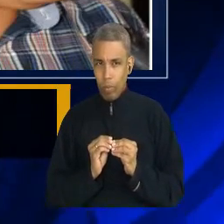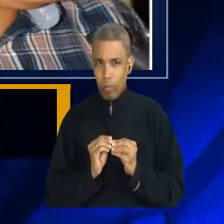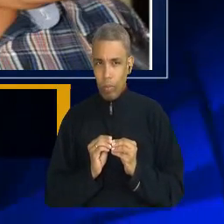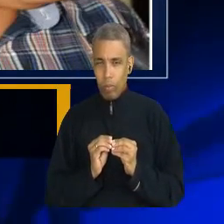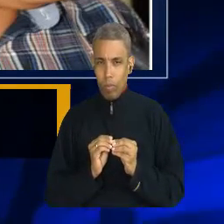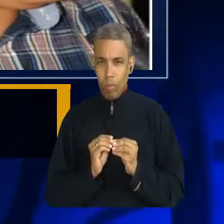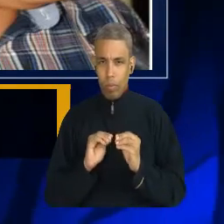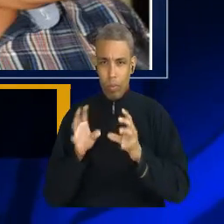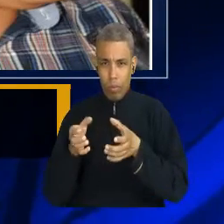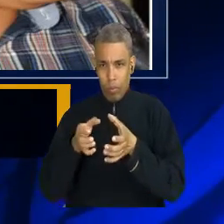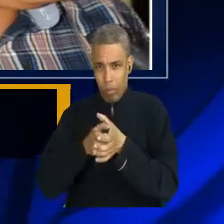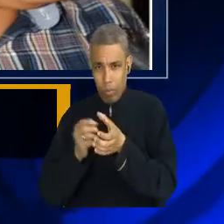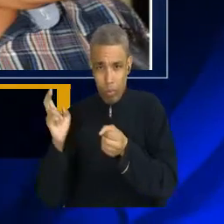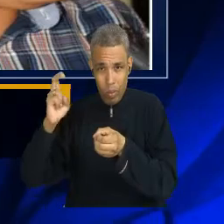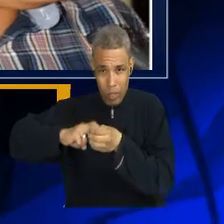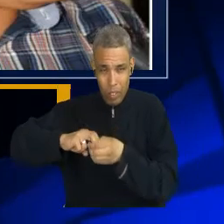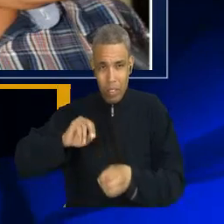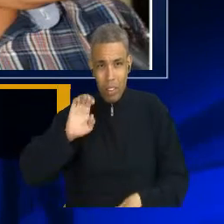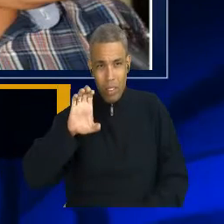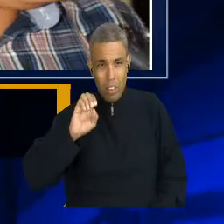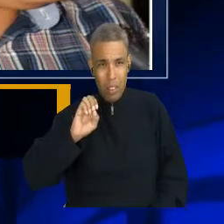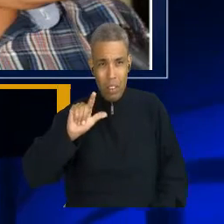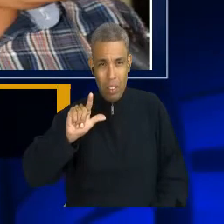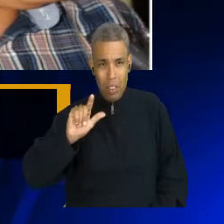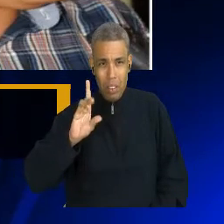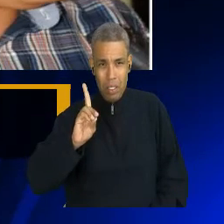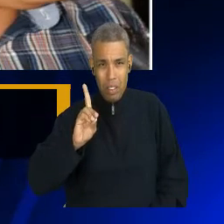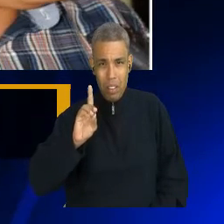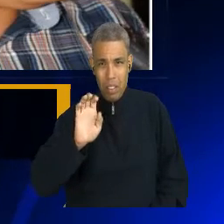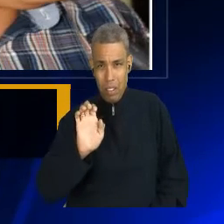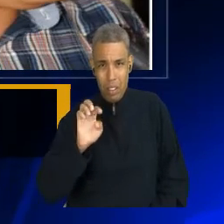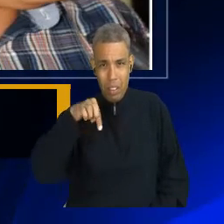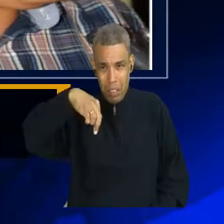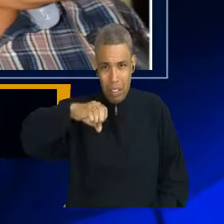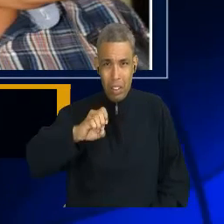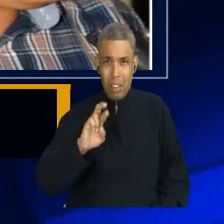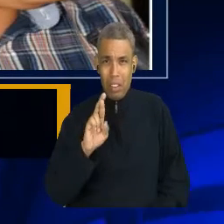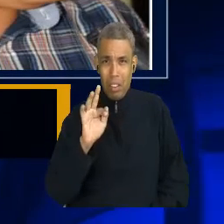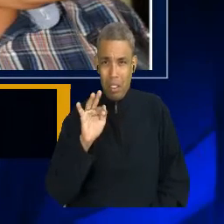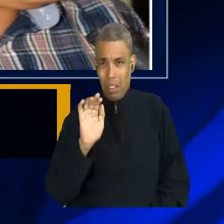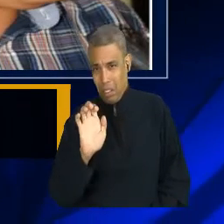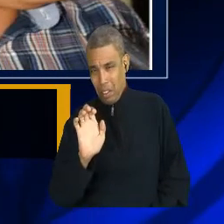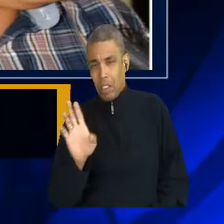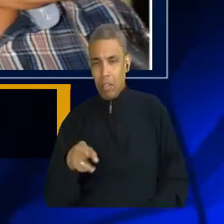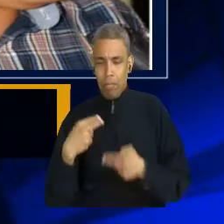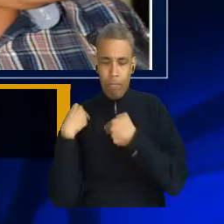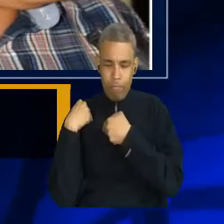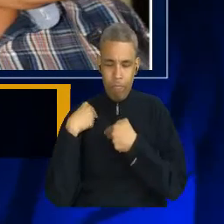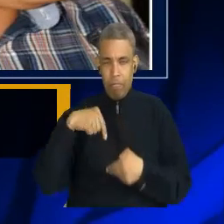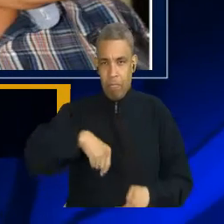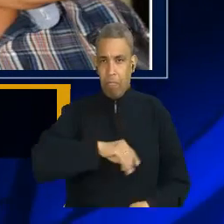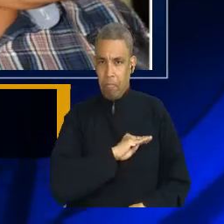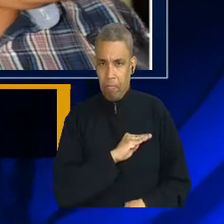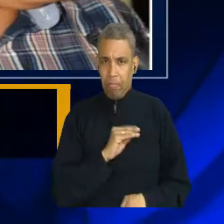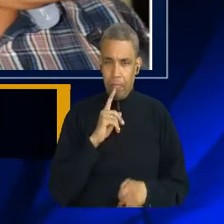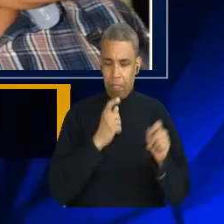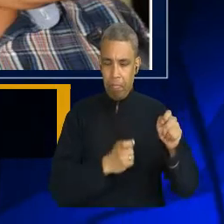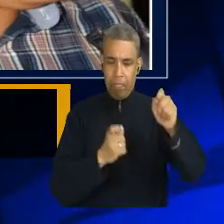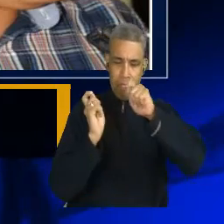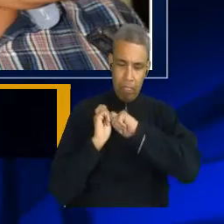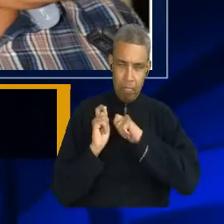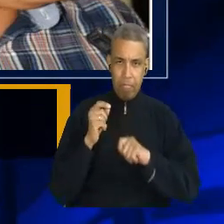Deportes y el municipio. La responsabilidad es del municipio, está a través de la Secretaría de Infraestructura. Por cronograma de